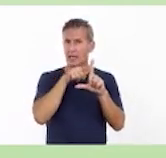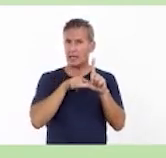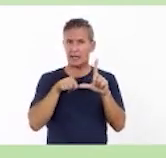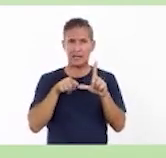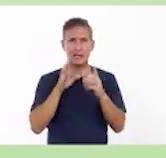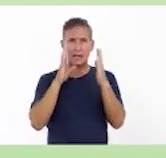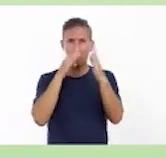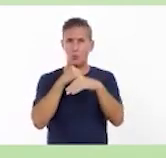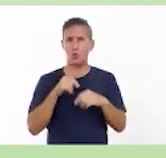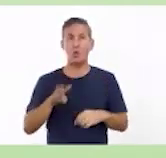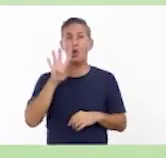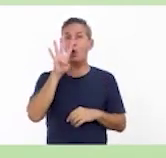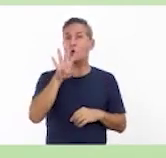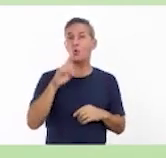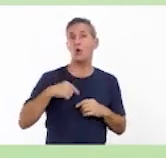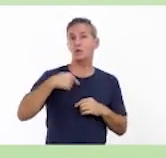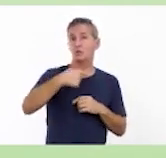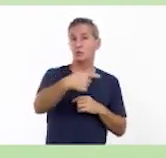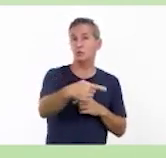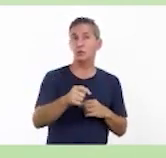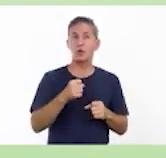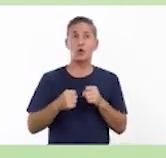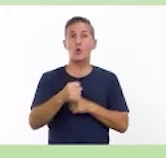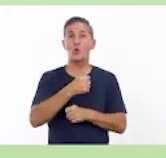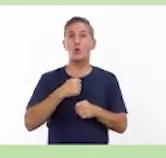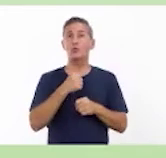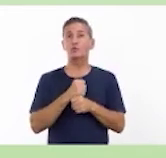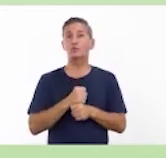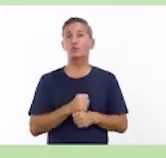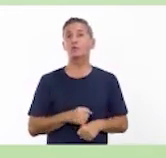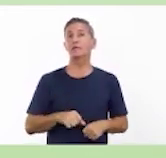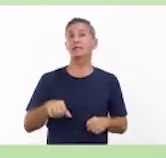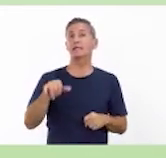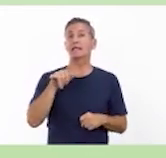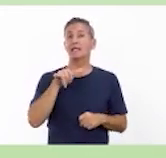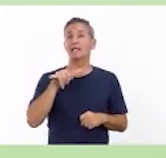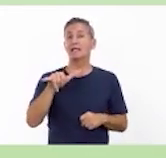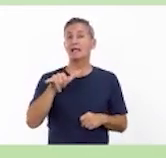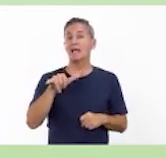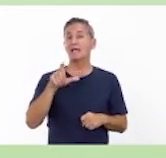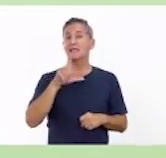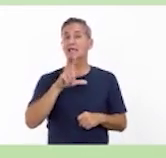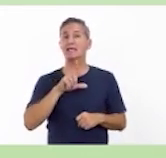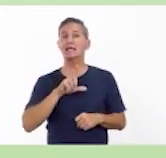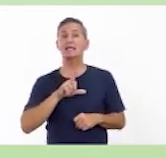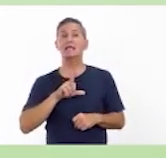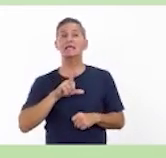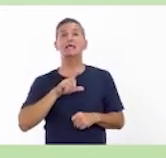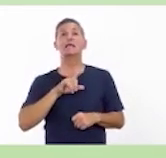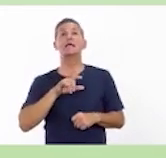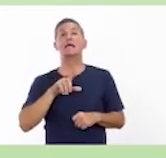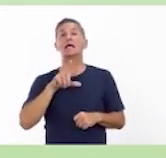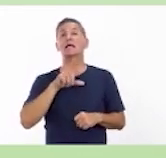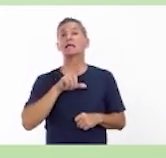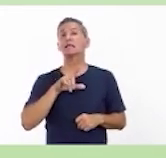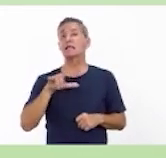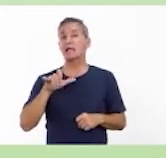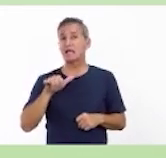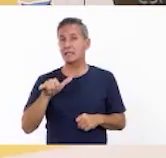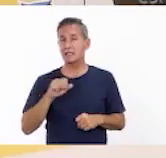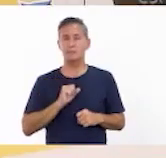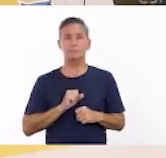regular, uso de la elle, de la y en homófonos y palabras no sujetas a